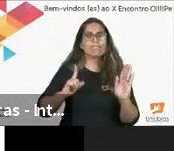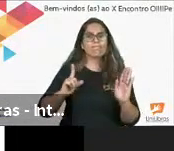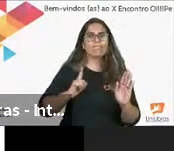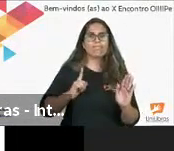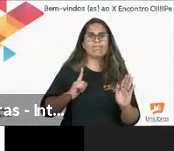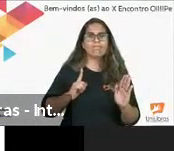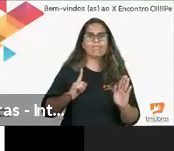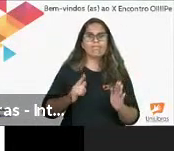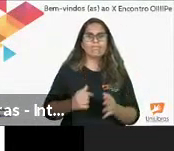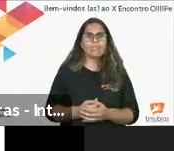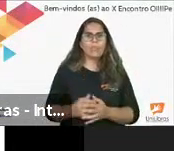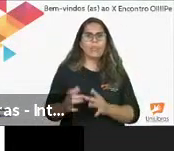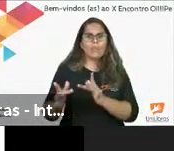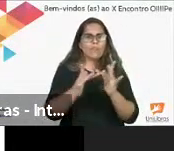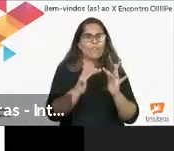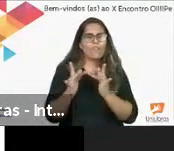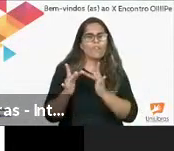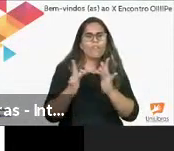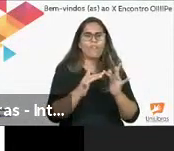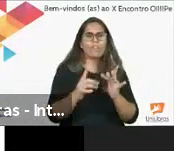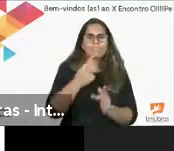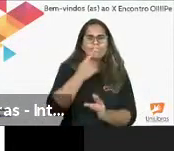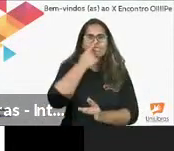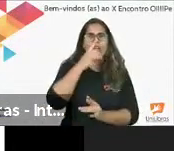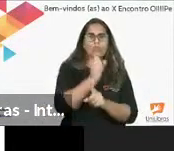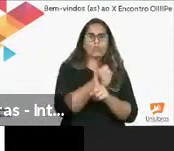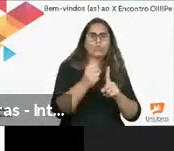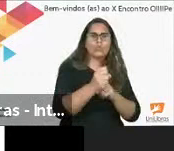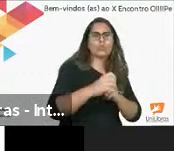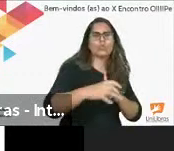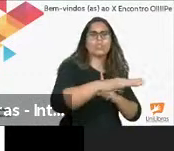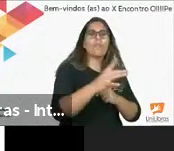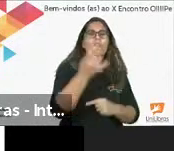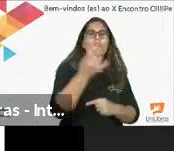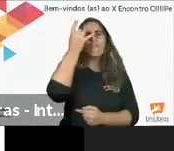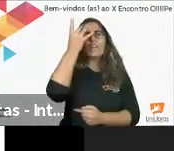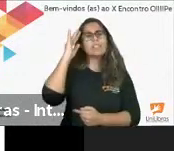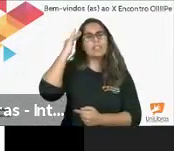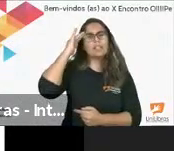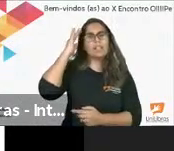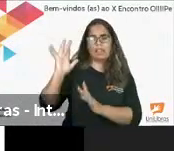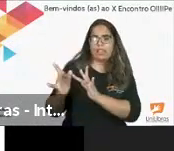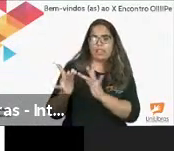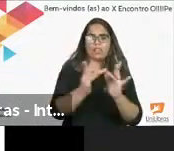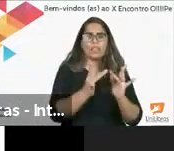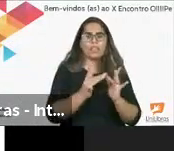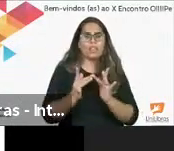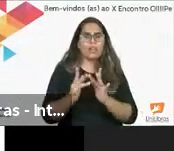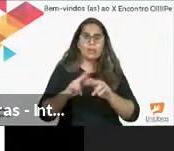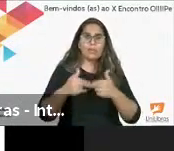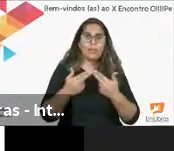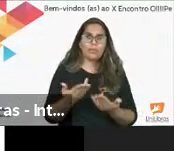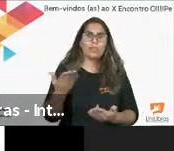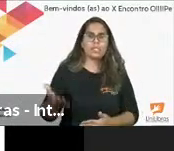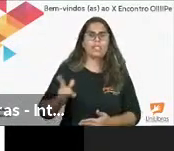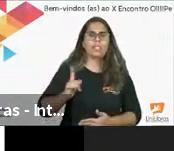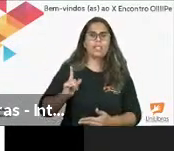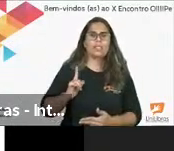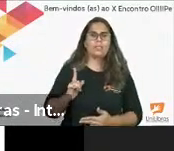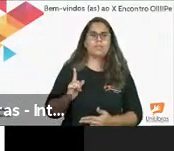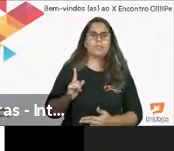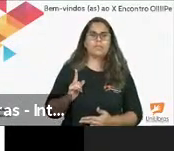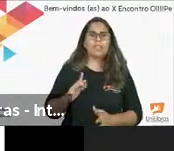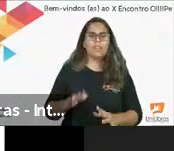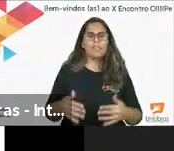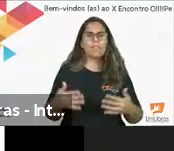El vínculo filiativo, puesto que estos son bichos sociales, por supuesto, facilita la convivencia. Y por tanto, esta deriva. Y